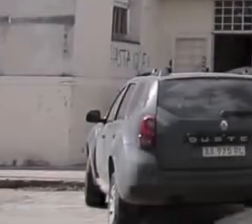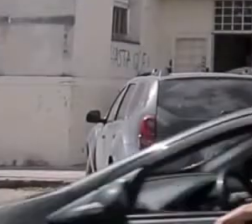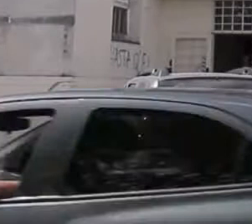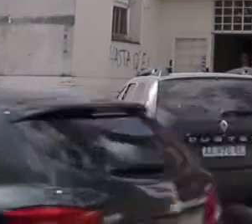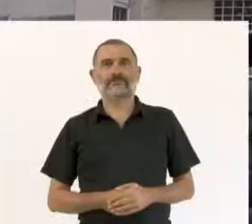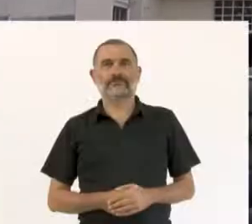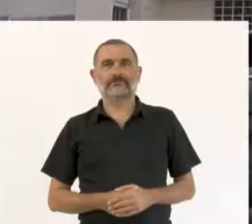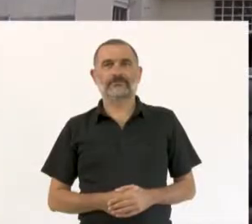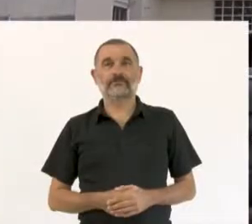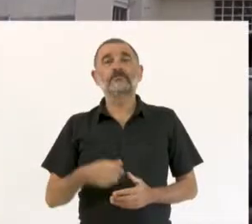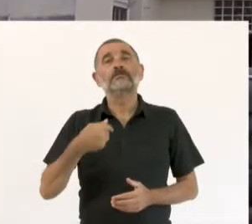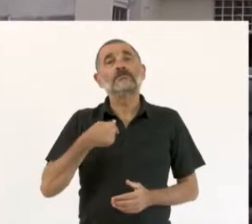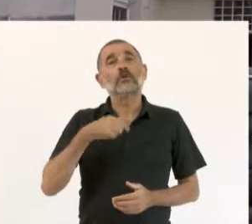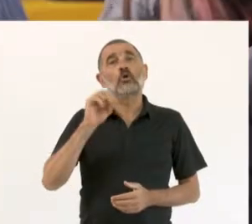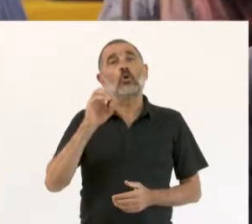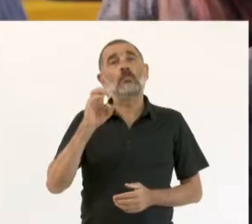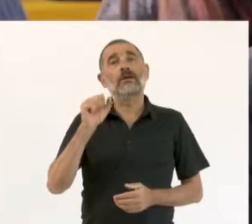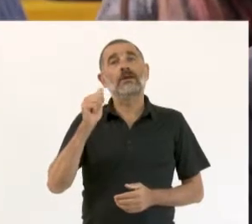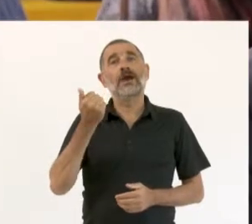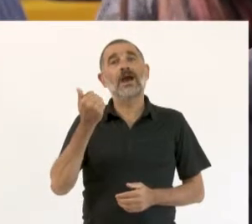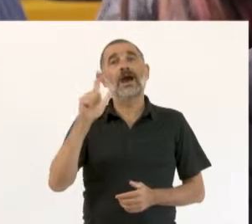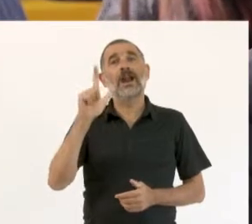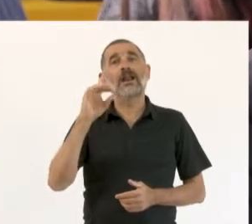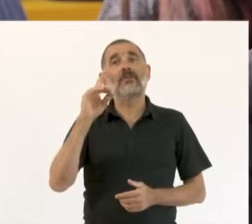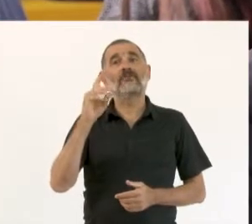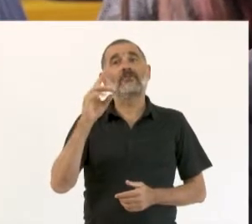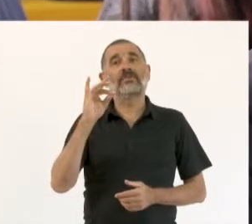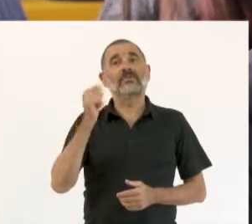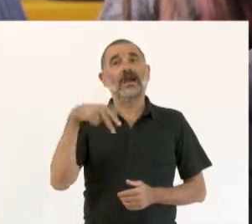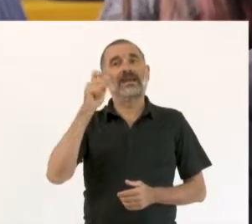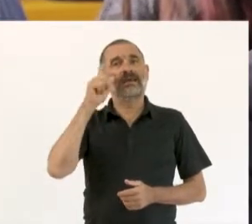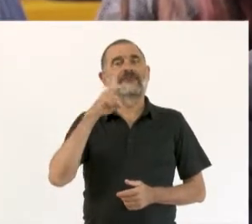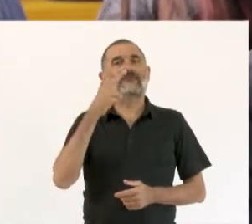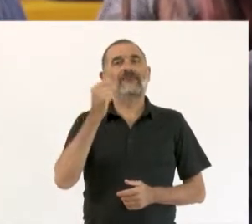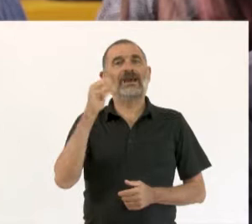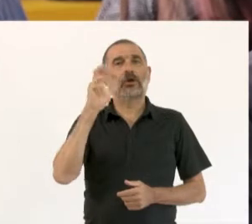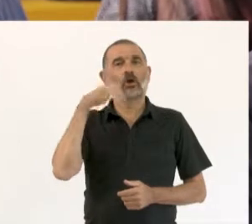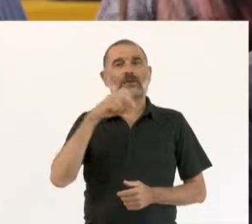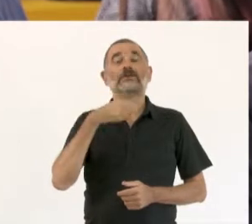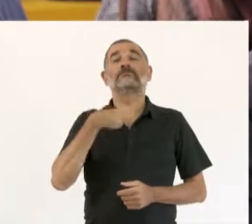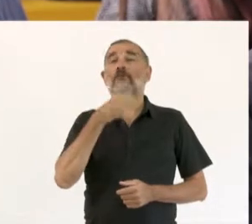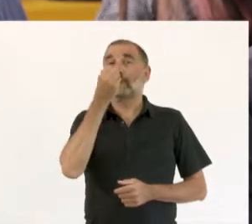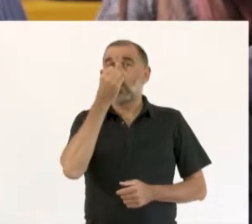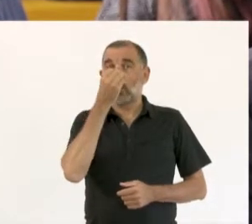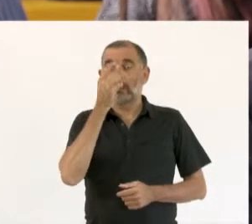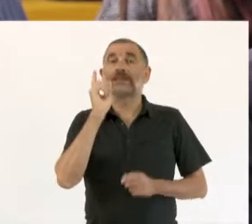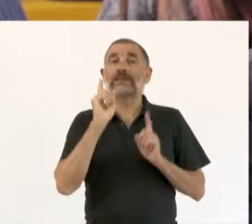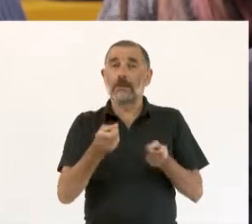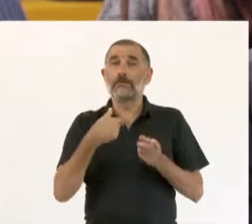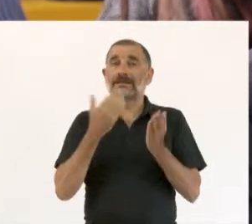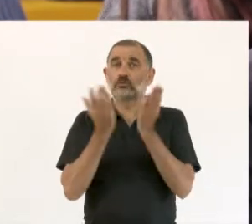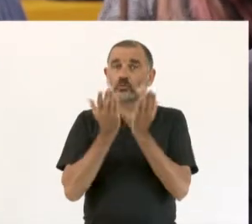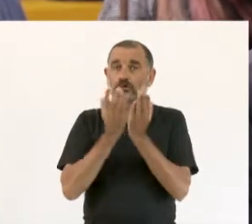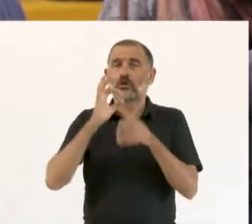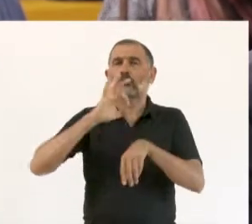piezas. Mi nombre es Aldana Tabarone, yo soy bióloga. Actualmente estoy estudiando el doctorado en ciencias antropológicas. Desde el